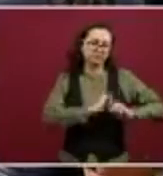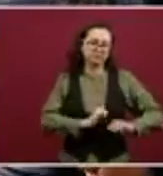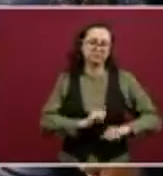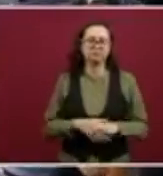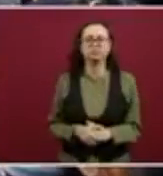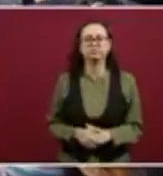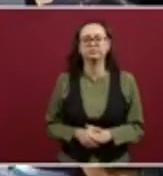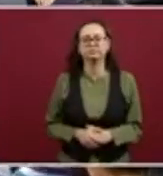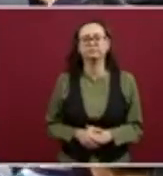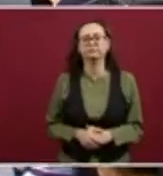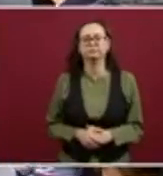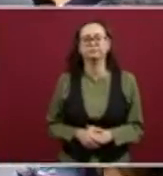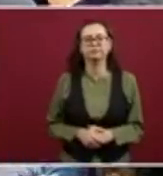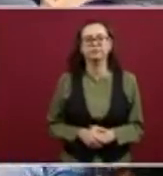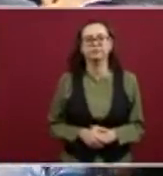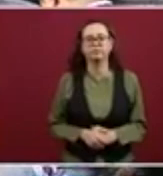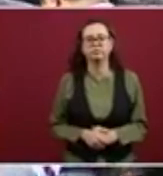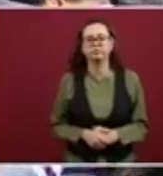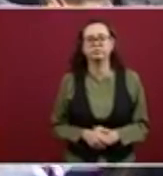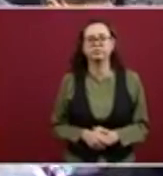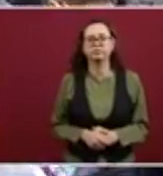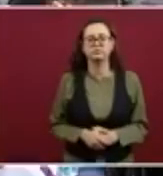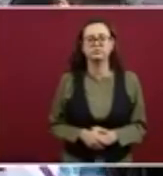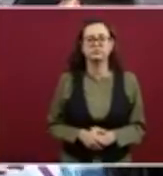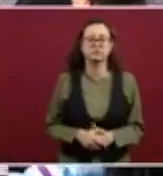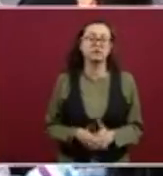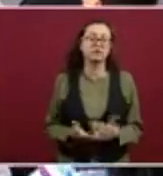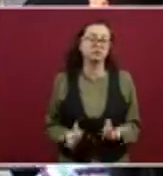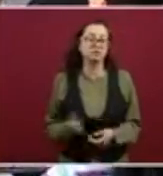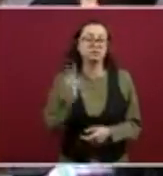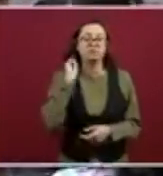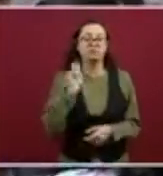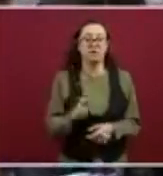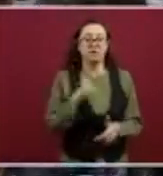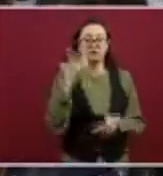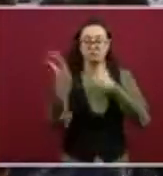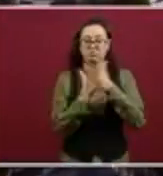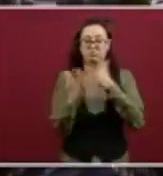Vamos a tener una presencia en todo el territorio.